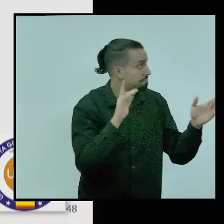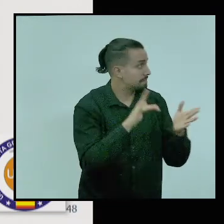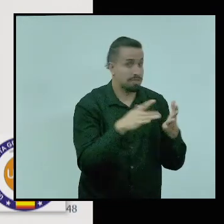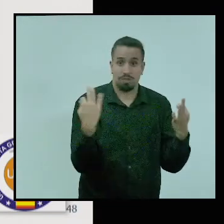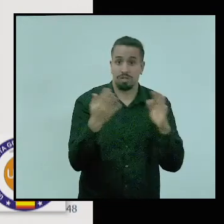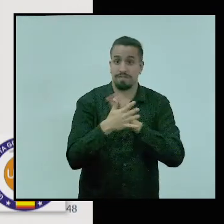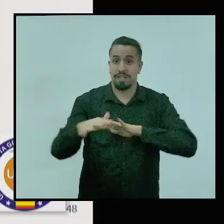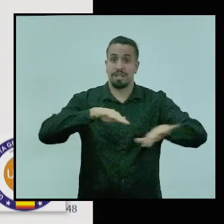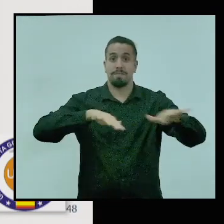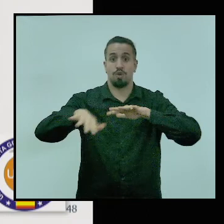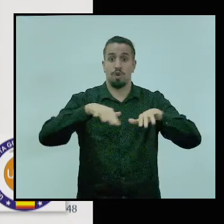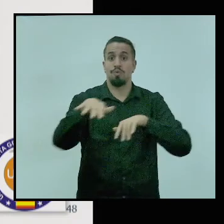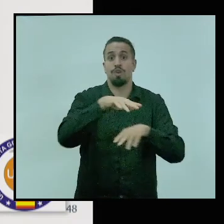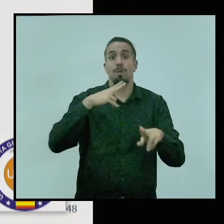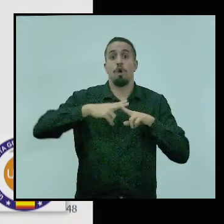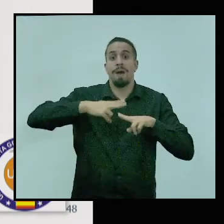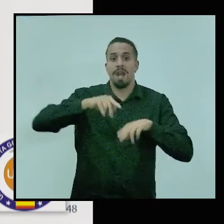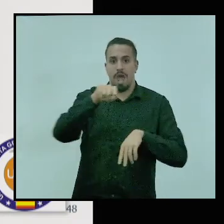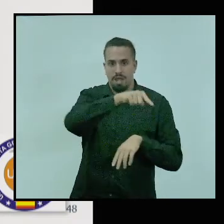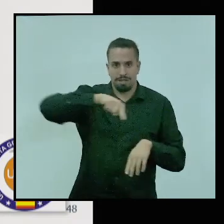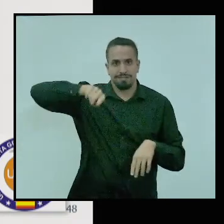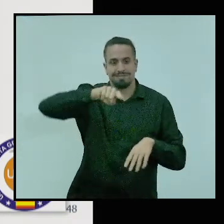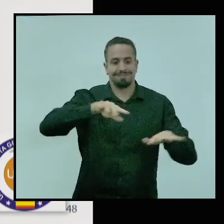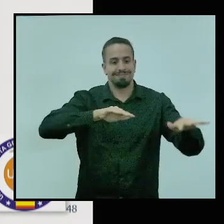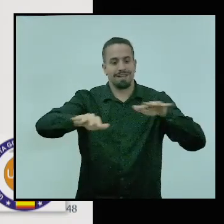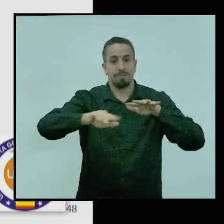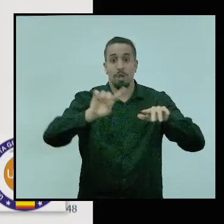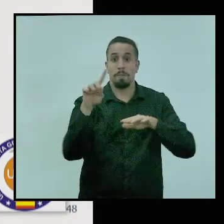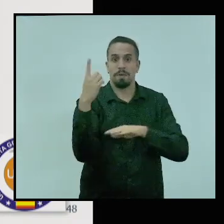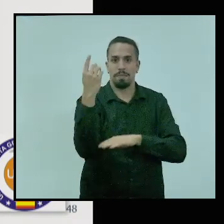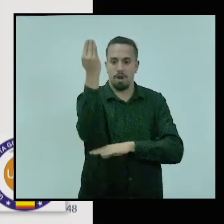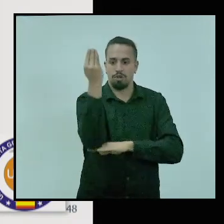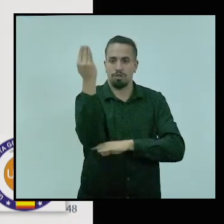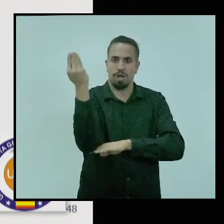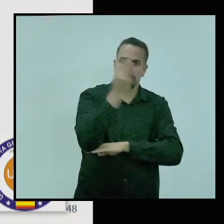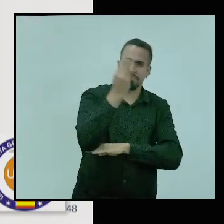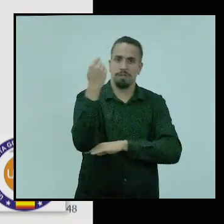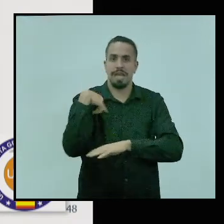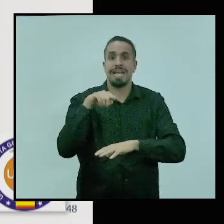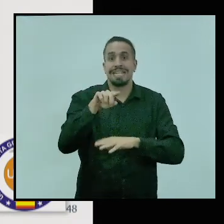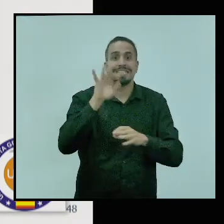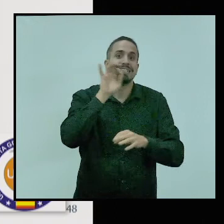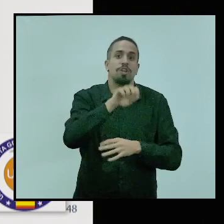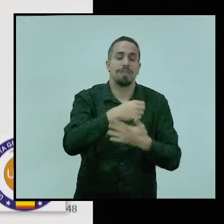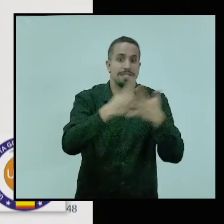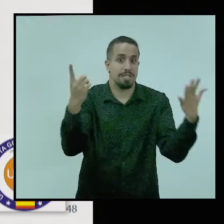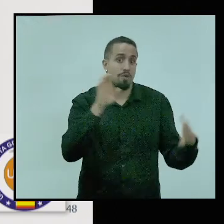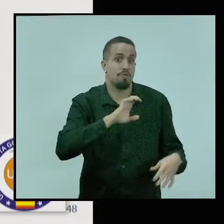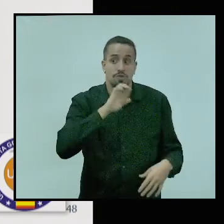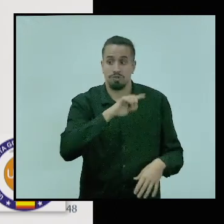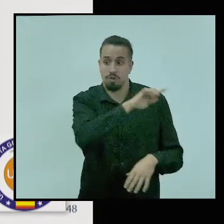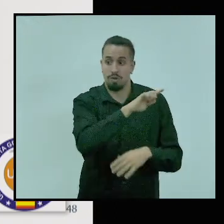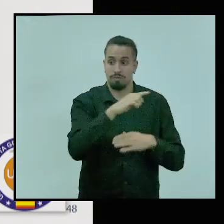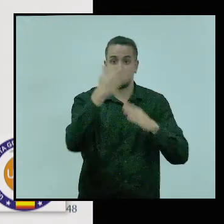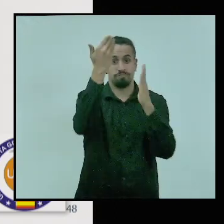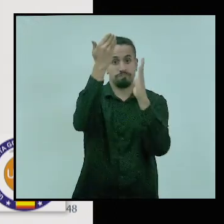de Emilia-Romagna. El primer terremoto cortó esta torre, que era del siglo XVI. Curiosamente decían los italianos que no valía mucho desde el